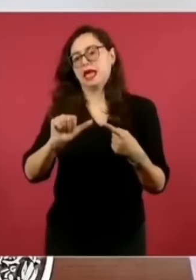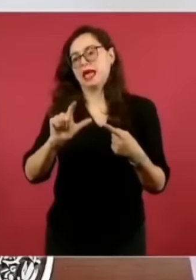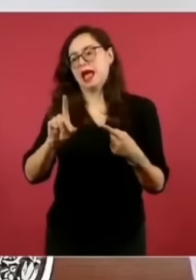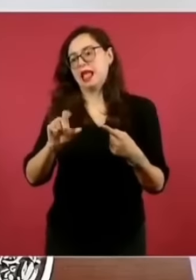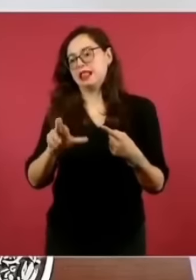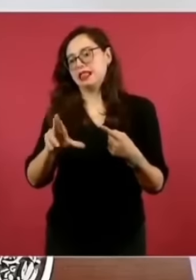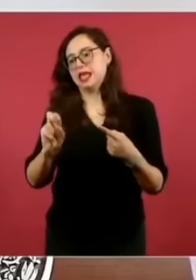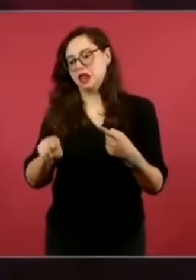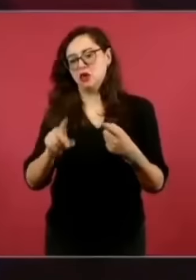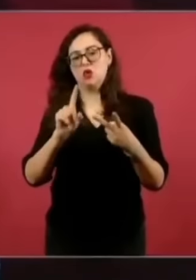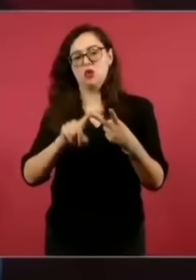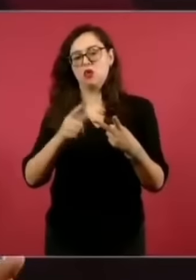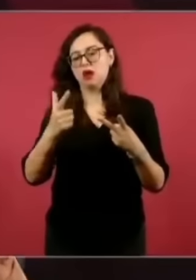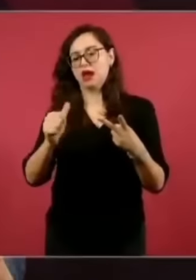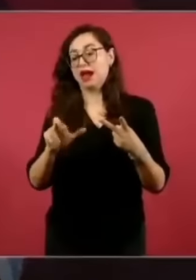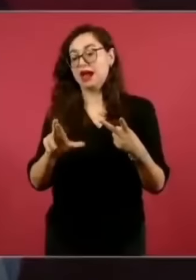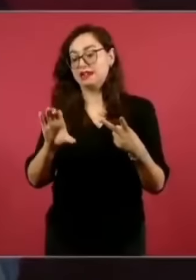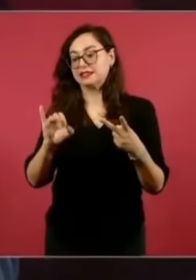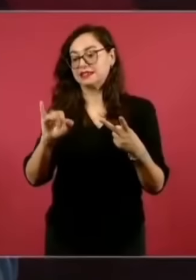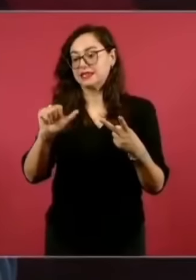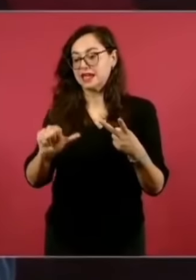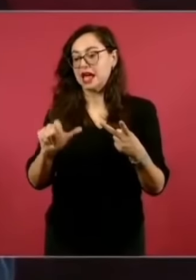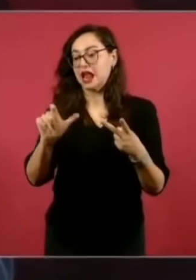de García Luna,